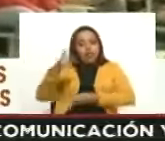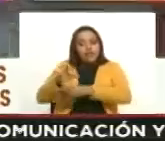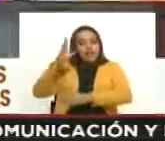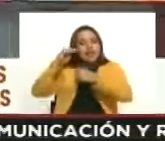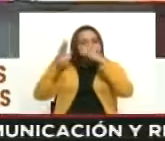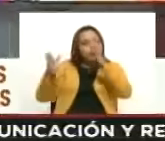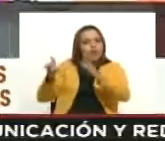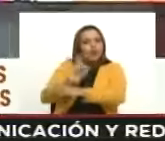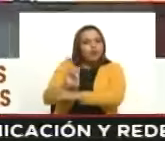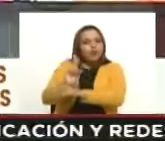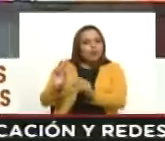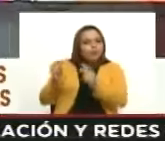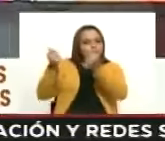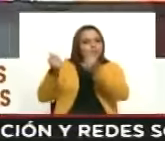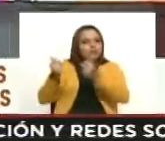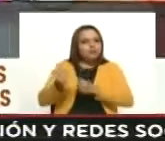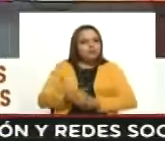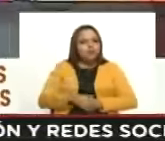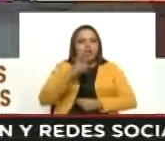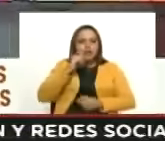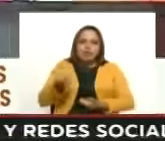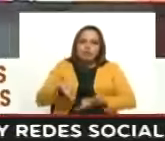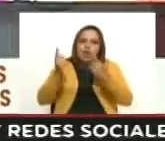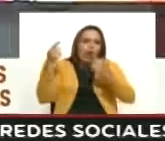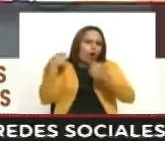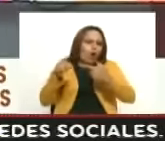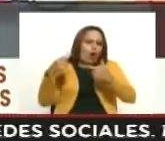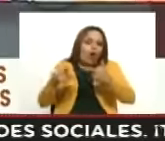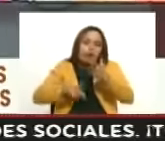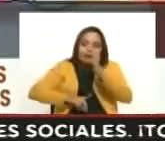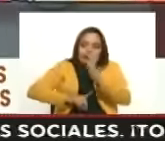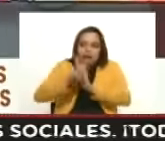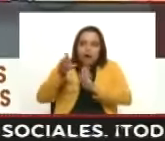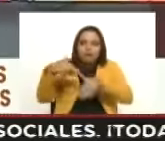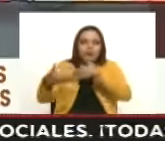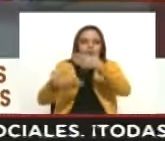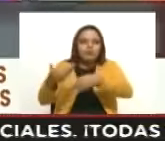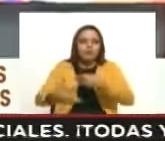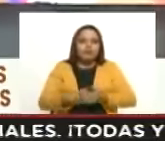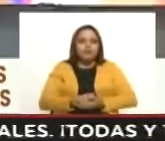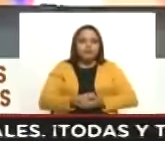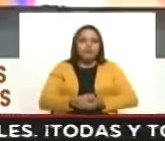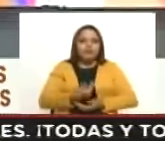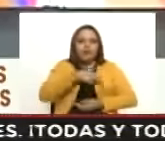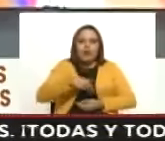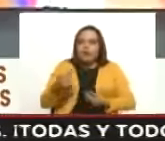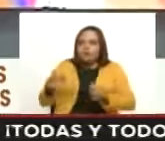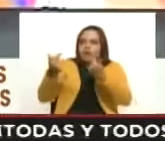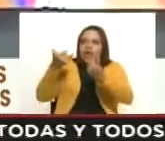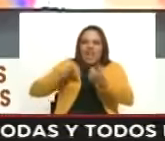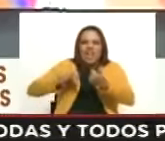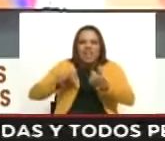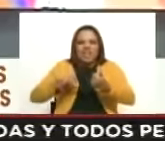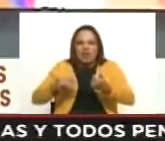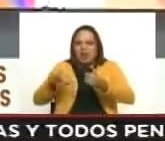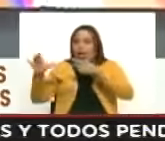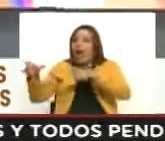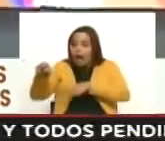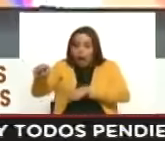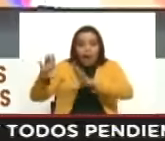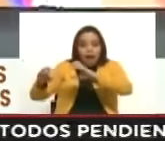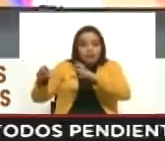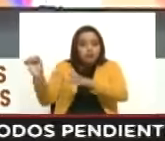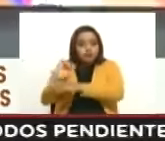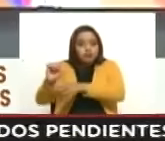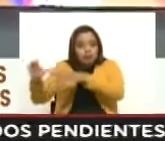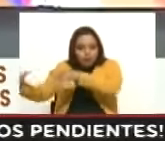con tiempo. No dejemos que las cosas crezcan. Ah, entonces de repente nos damos cuenta y tenemos una guarimba al frente de nosotros.